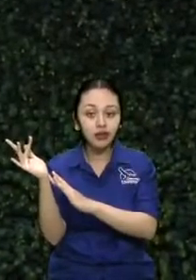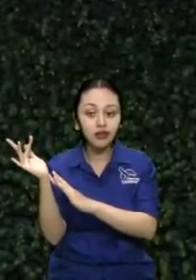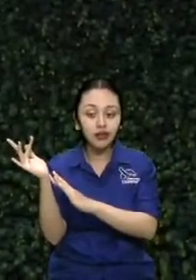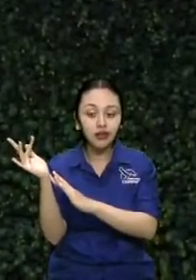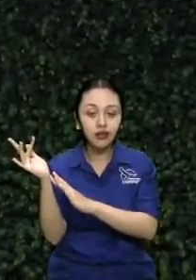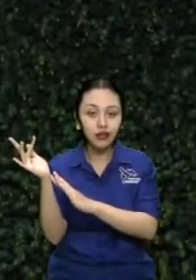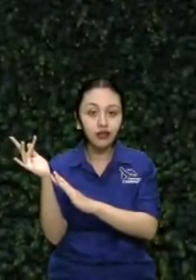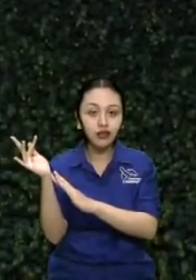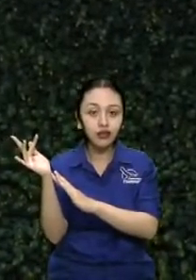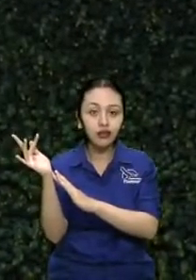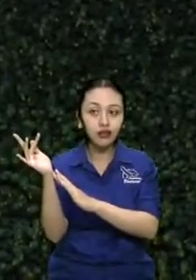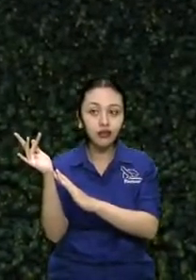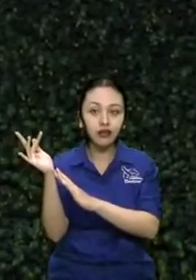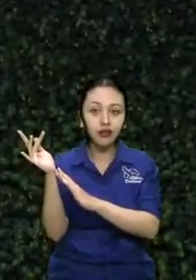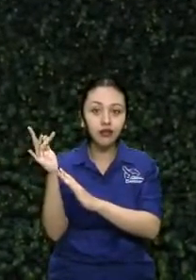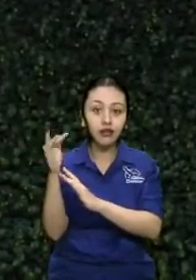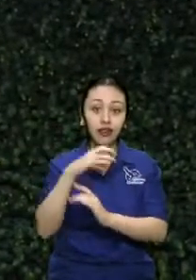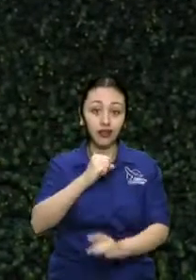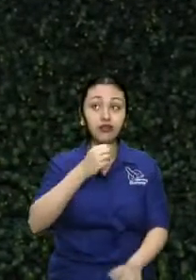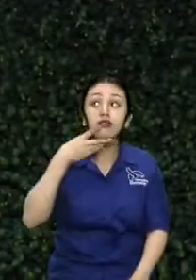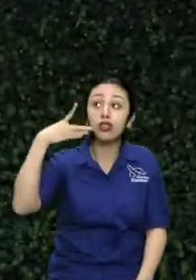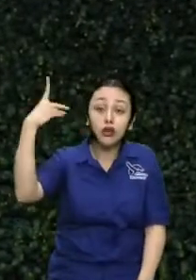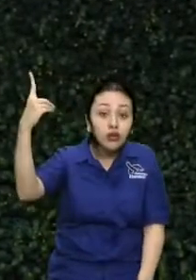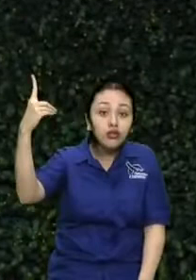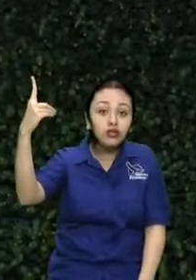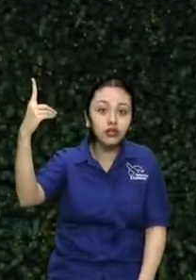siendo en forma de Dios,